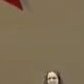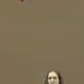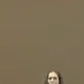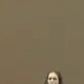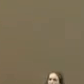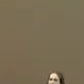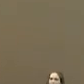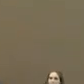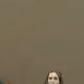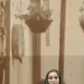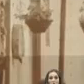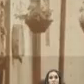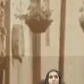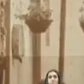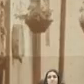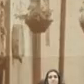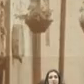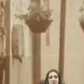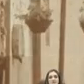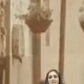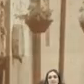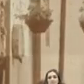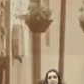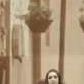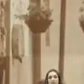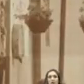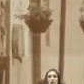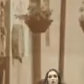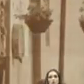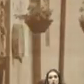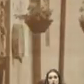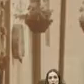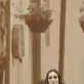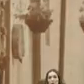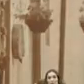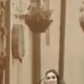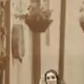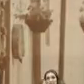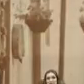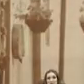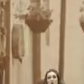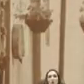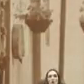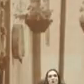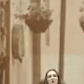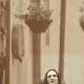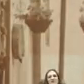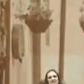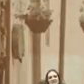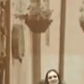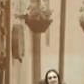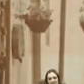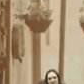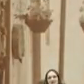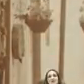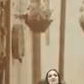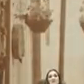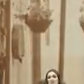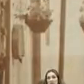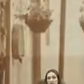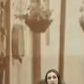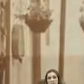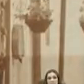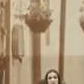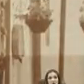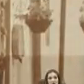es el ahora en Kentucky. En Sudamérica, la Defensa Civil brasileña estima que al menos 70.000 personas resultaron afectadas y que hay